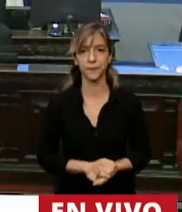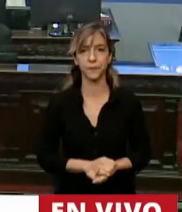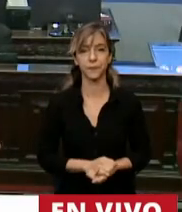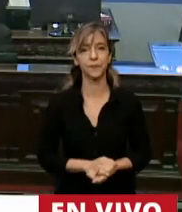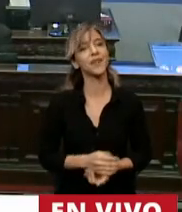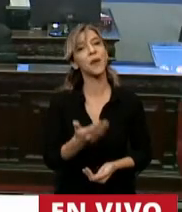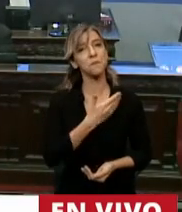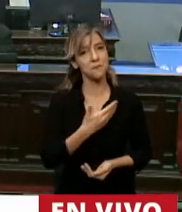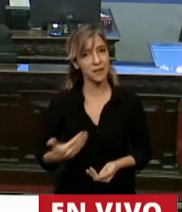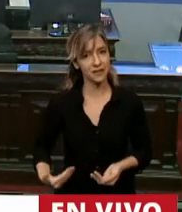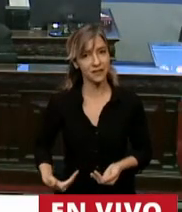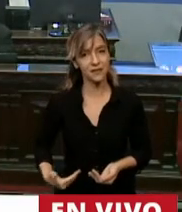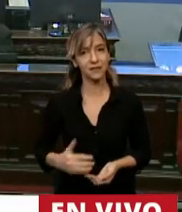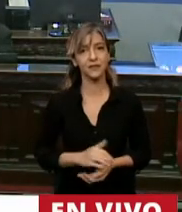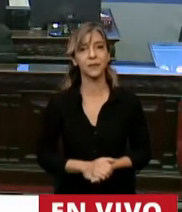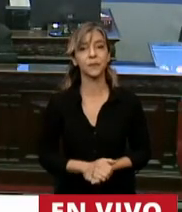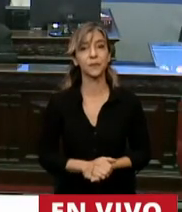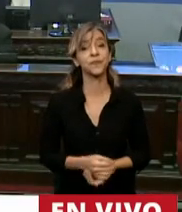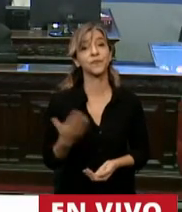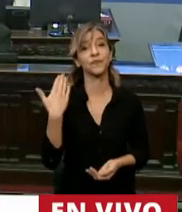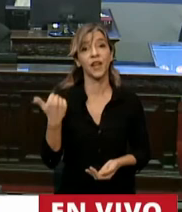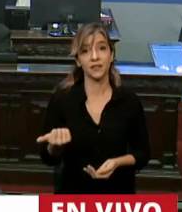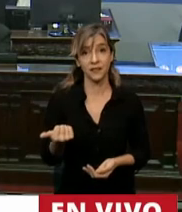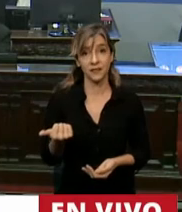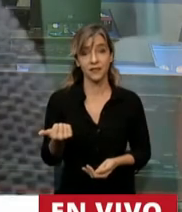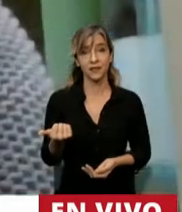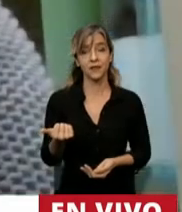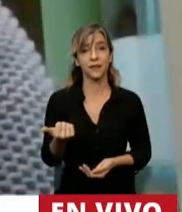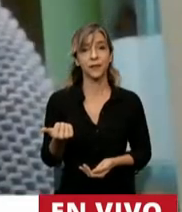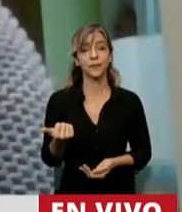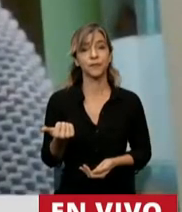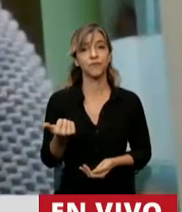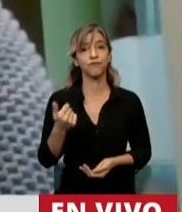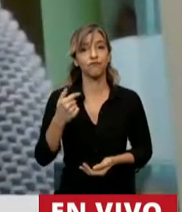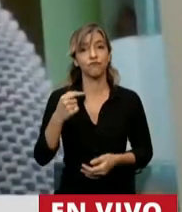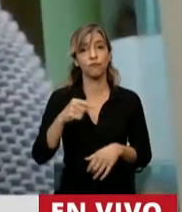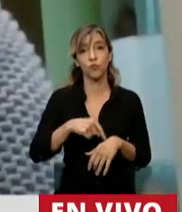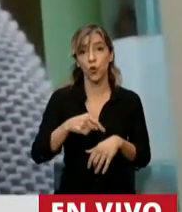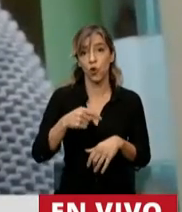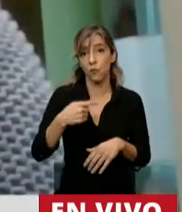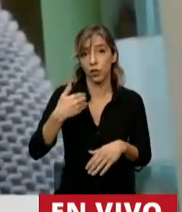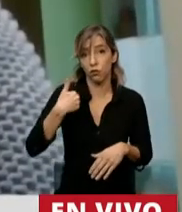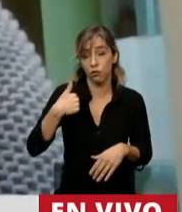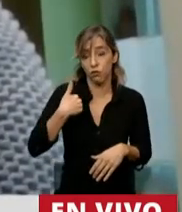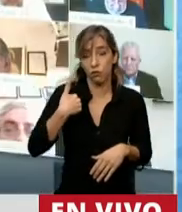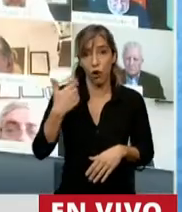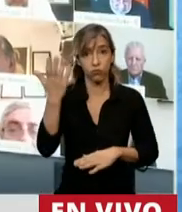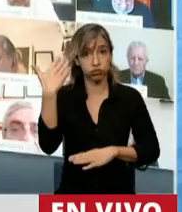Señor presidente, ayer cuando estaba terminando mi intervención